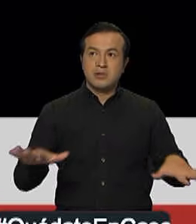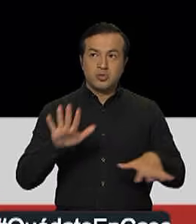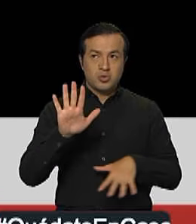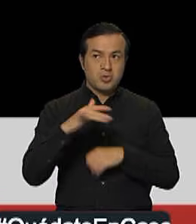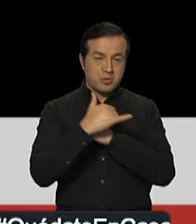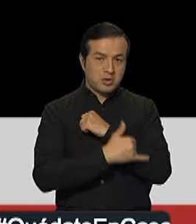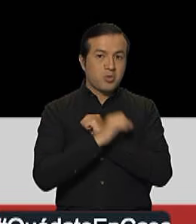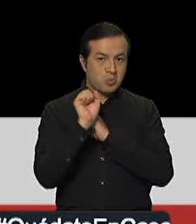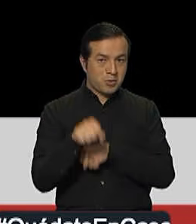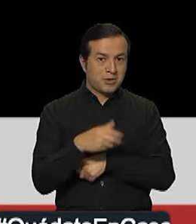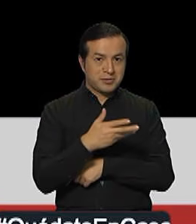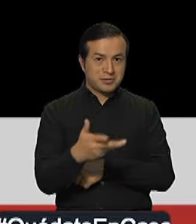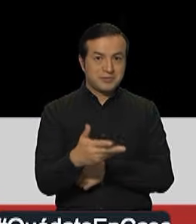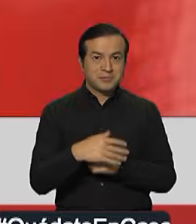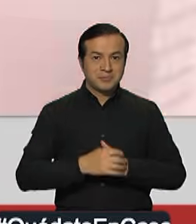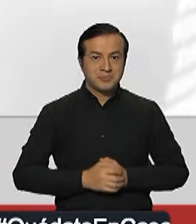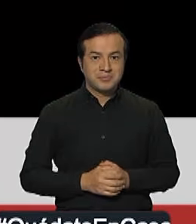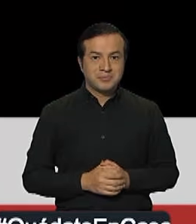país.